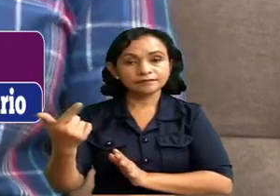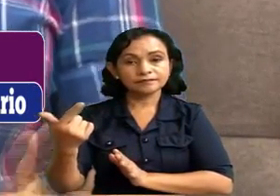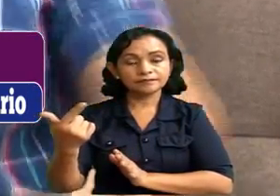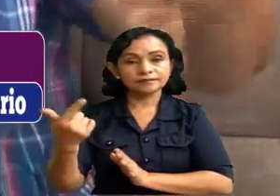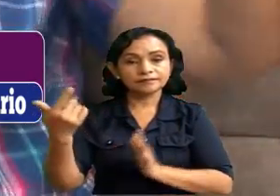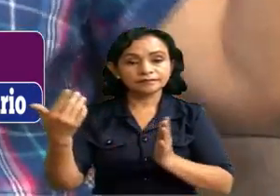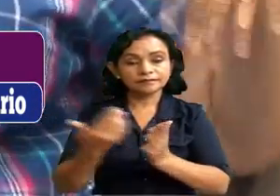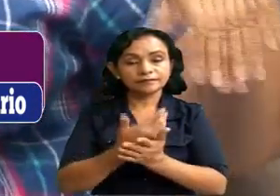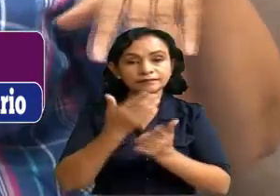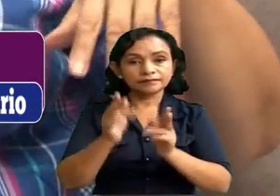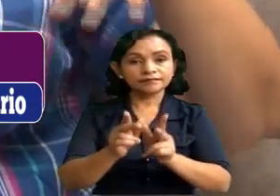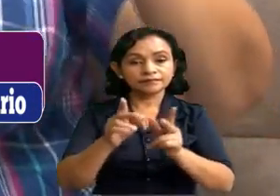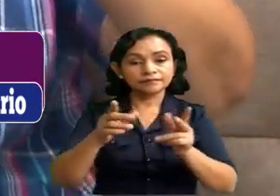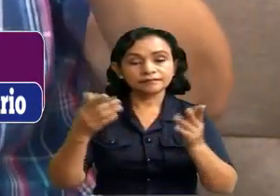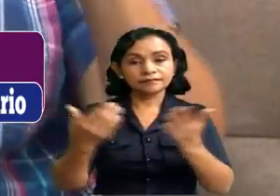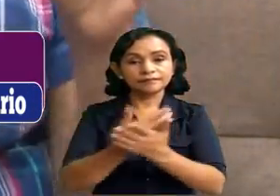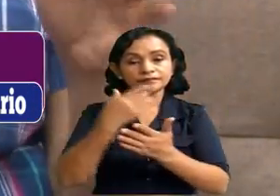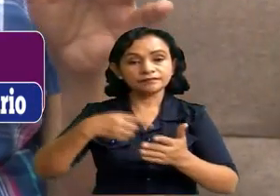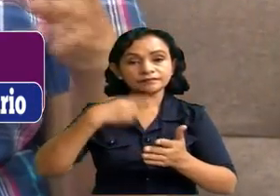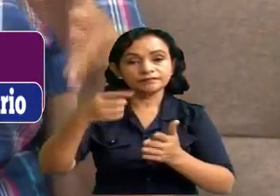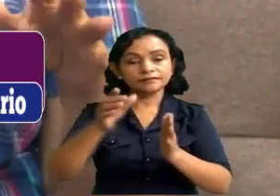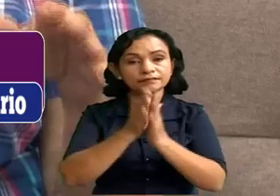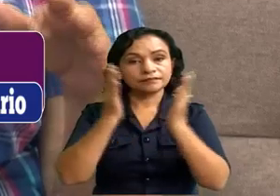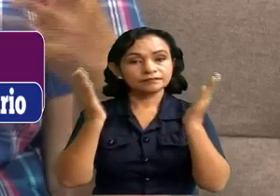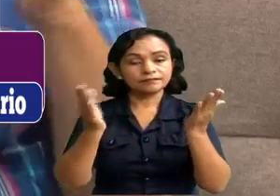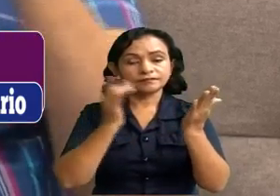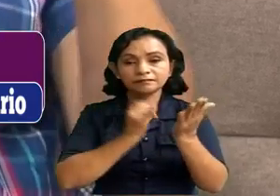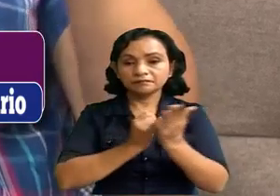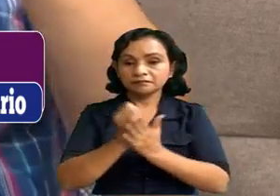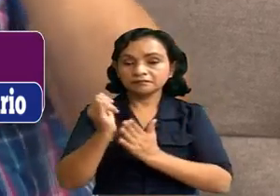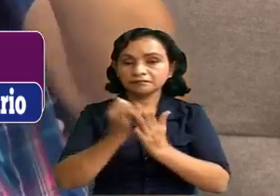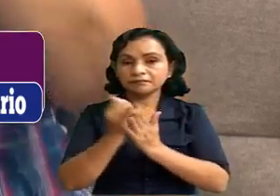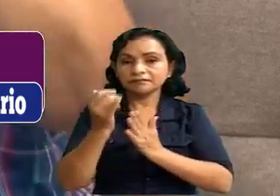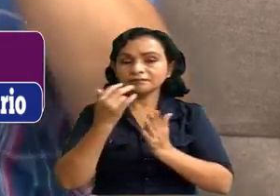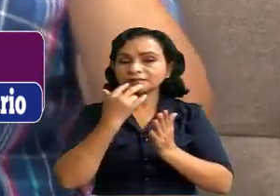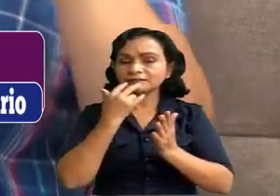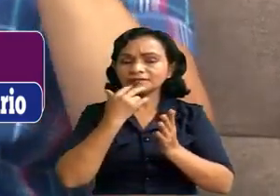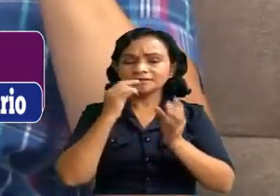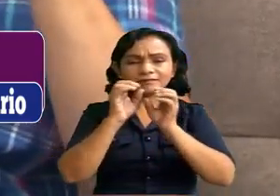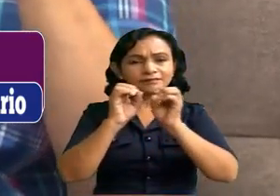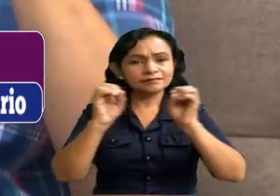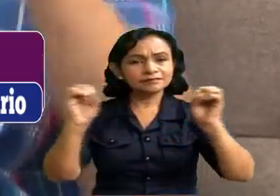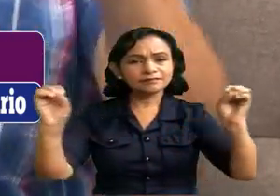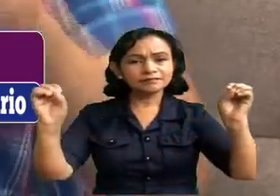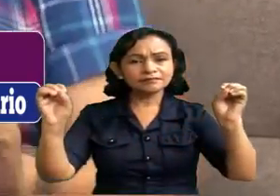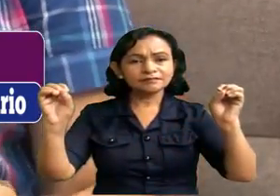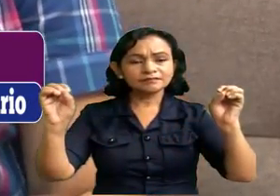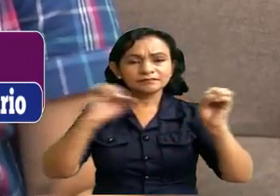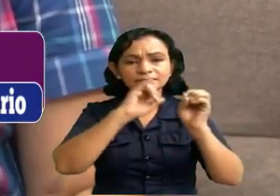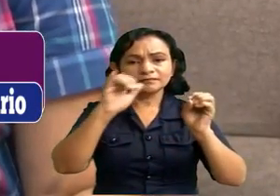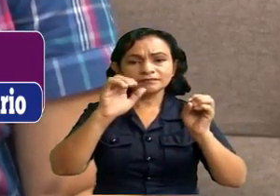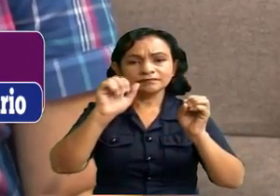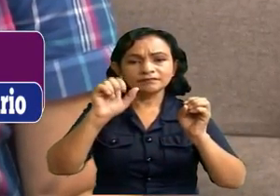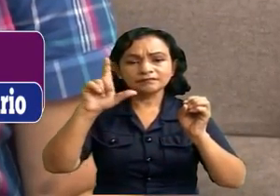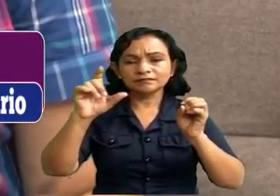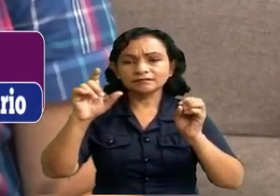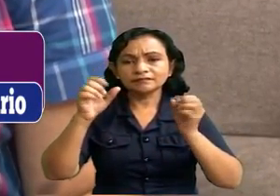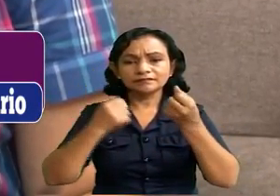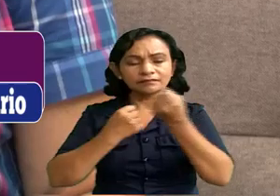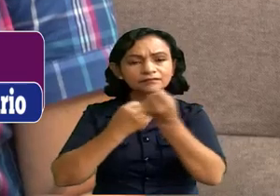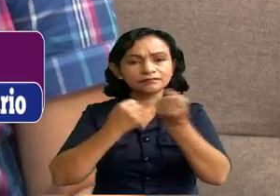Nuevo Diario de antes del 2007 en una hemeroteca e investiga, vos no encontrás a la Salea Solís respaldando las luchas del